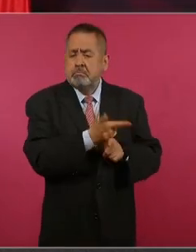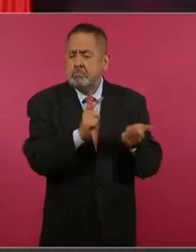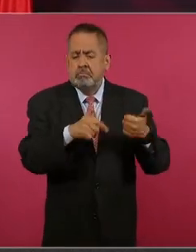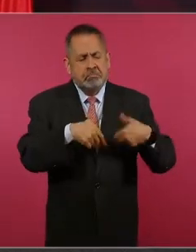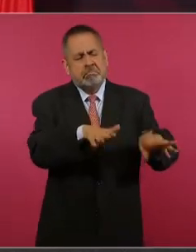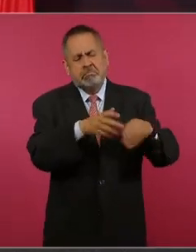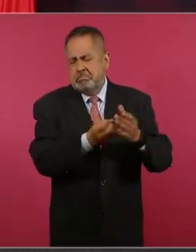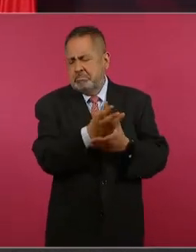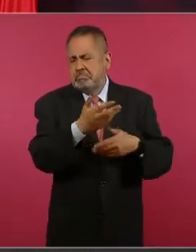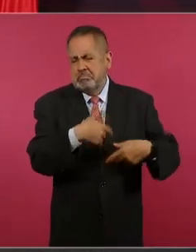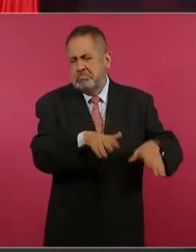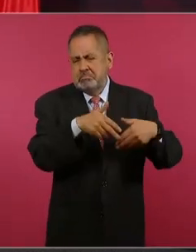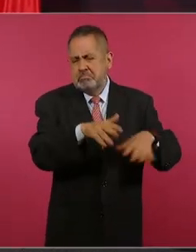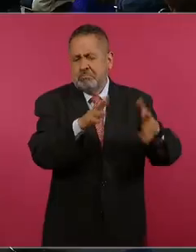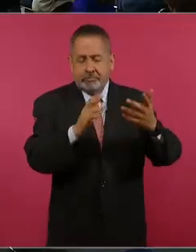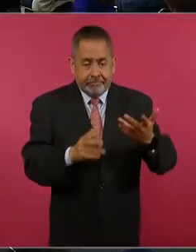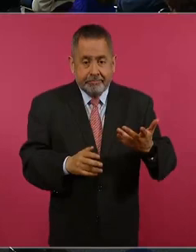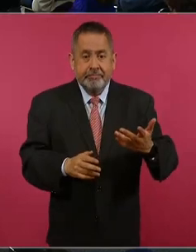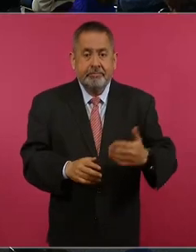porque